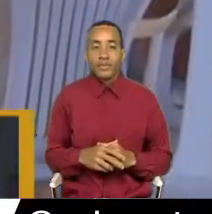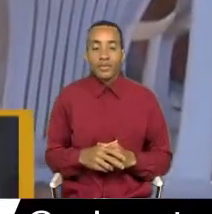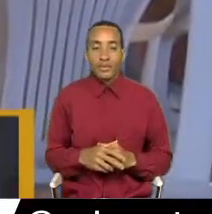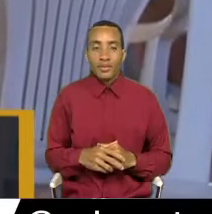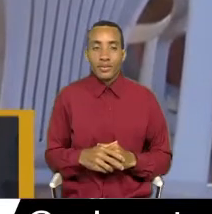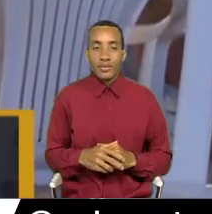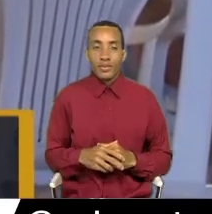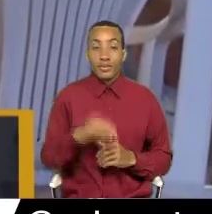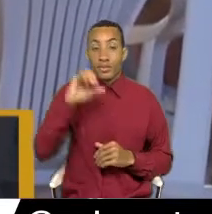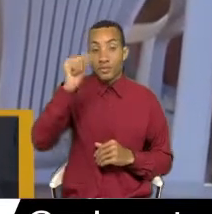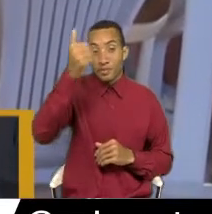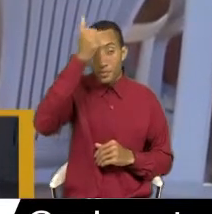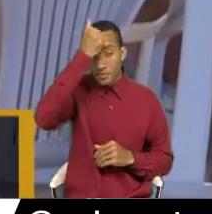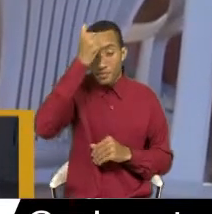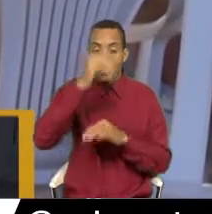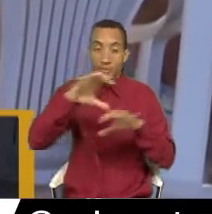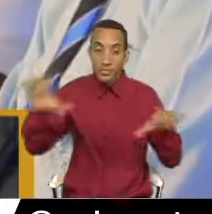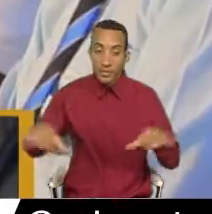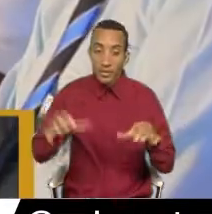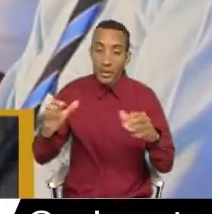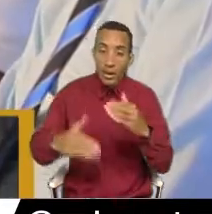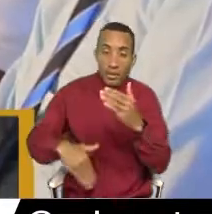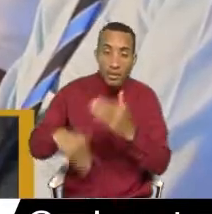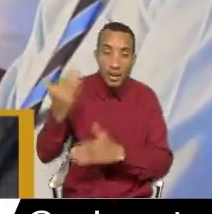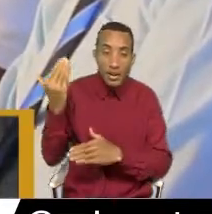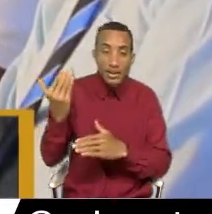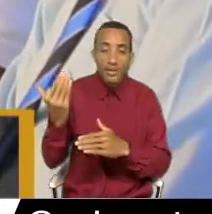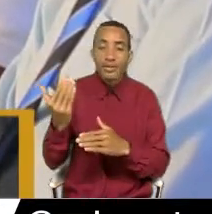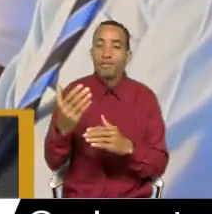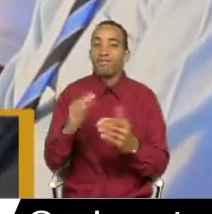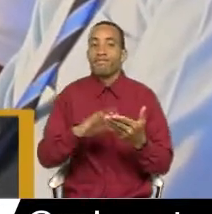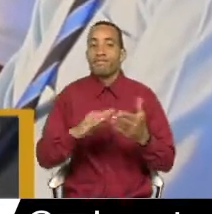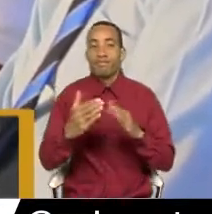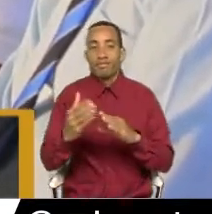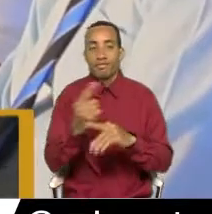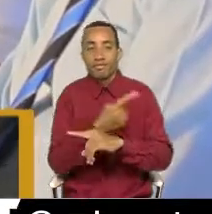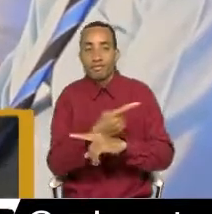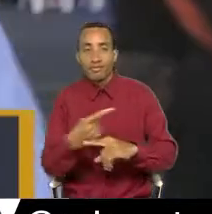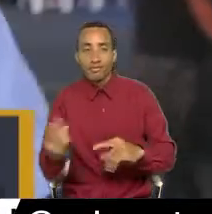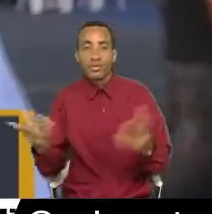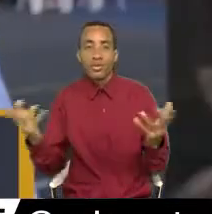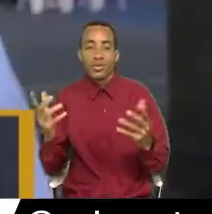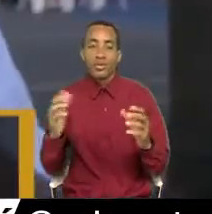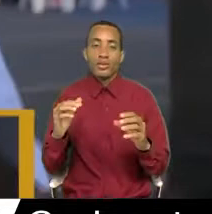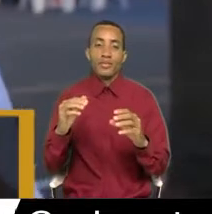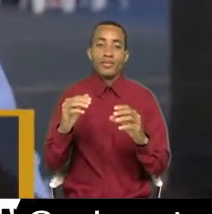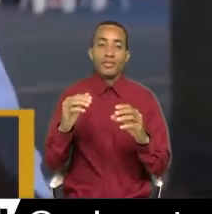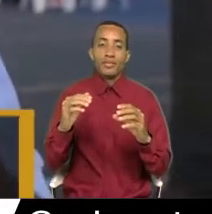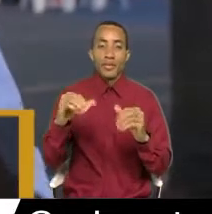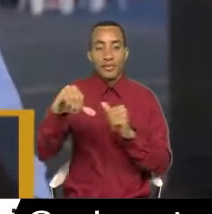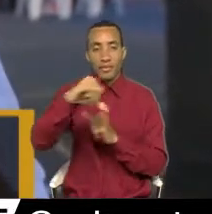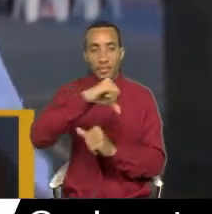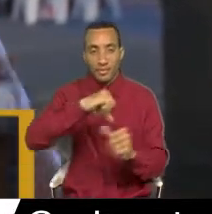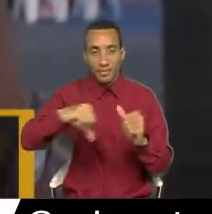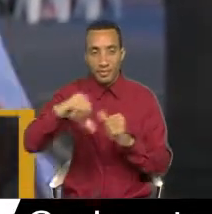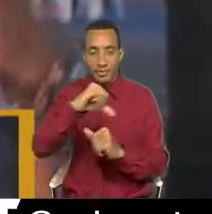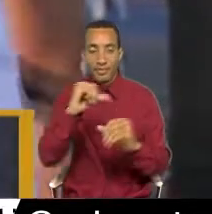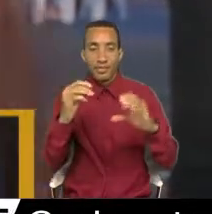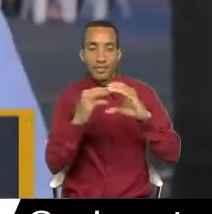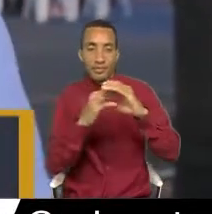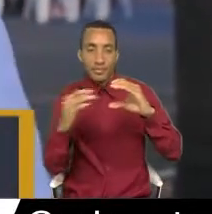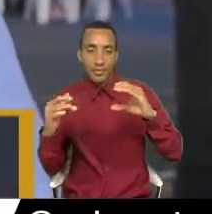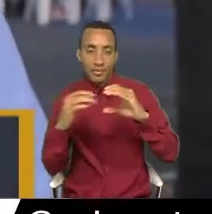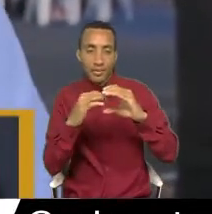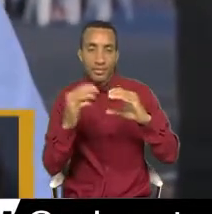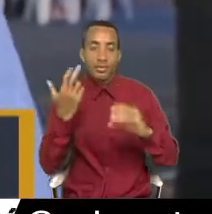principales actividades de apertura oficial de la Semana por la Paz se llevaron a cabo en el parque infantil. Nosotros tenemos que buscar la